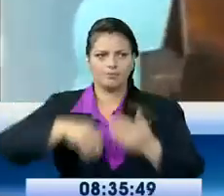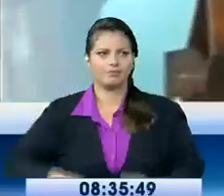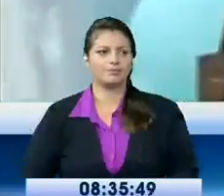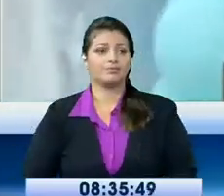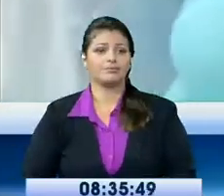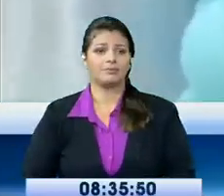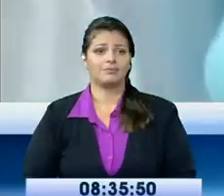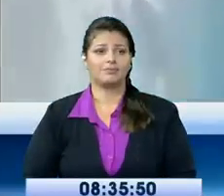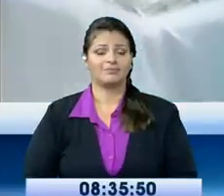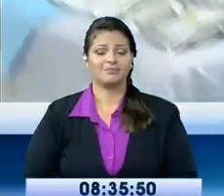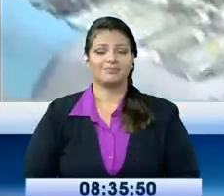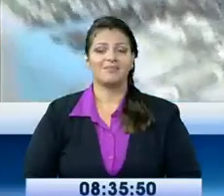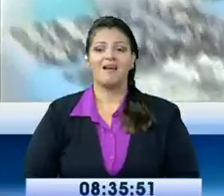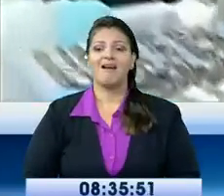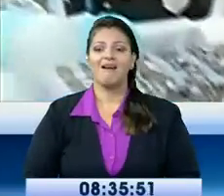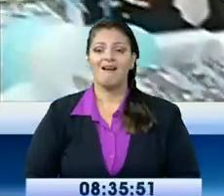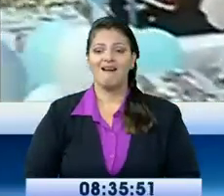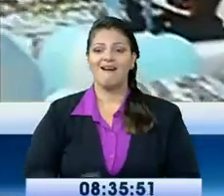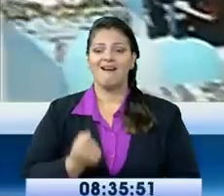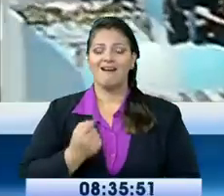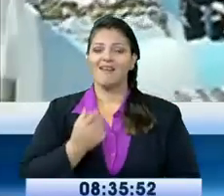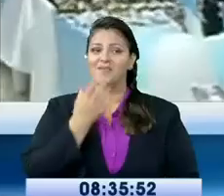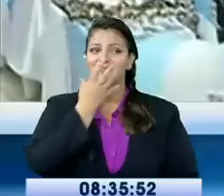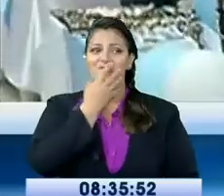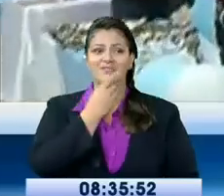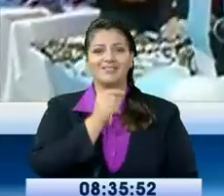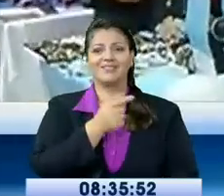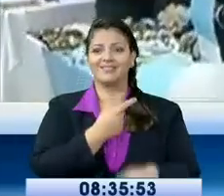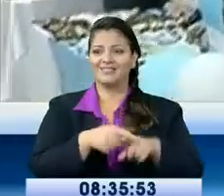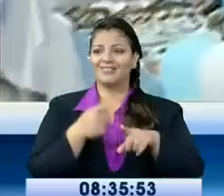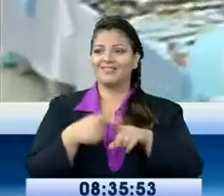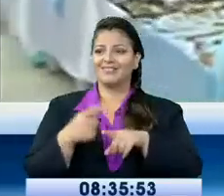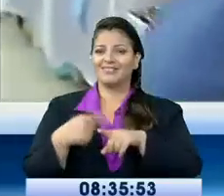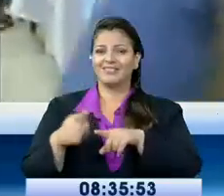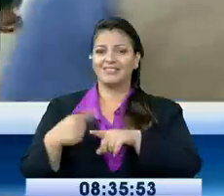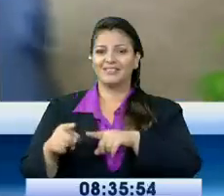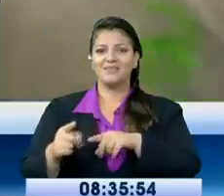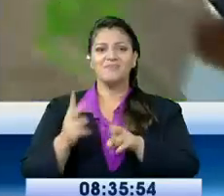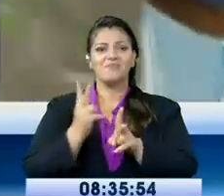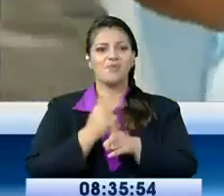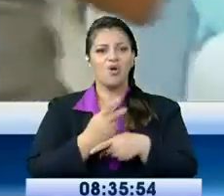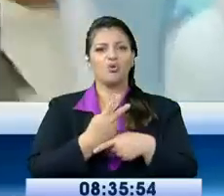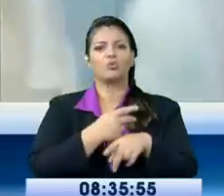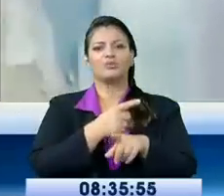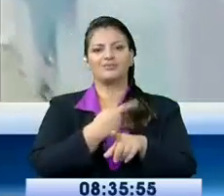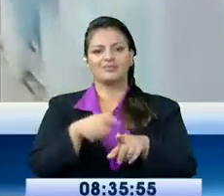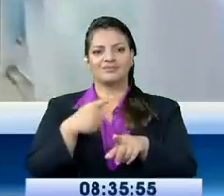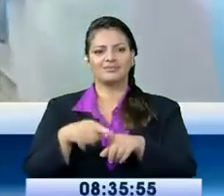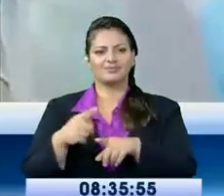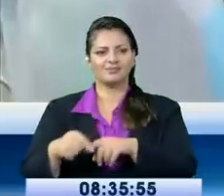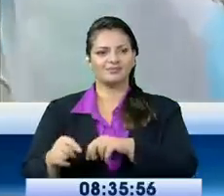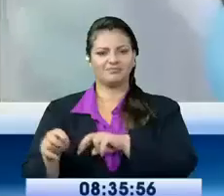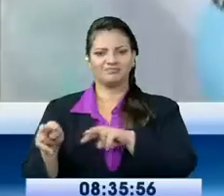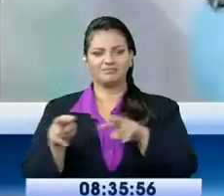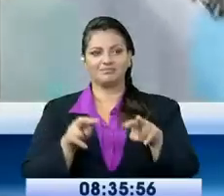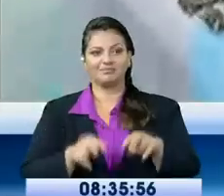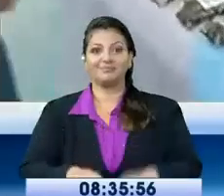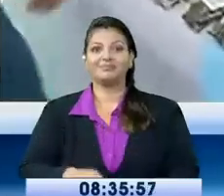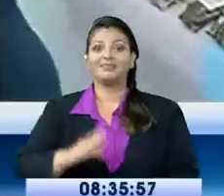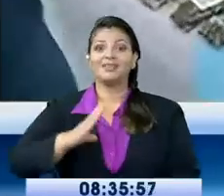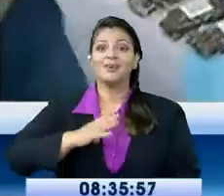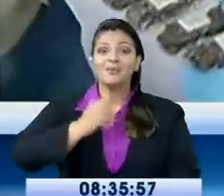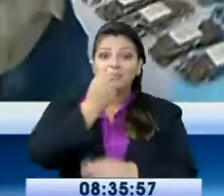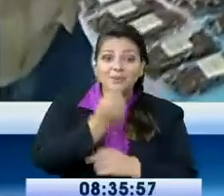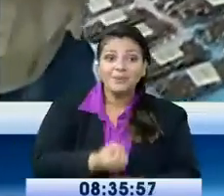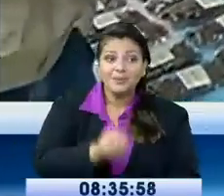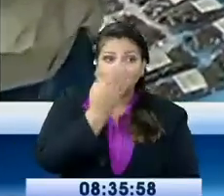Ok, perfecto. Entonces, novedosos productos que nosotros tenemos por acá. Novedades que se presentan, mi señora. Buenos días. Por